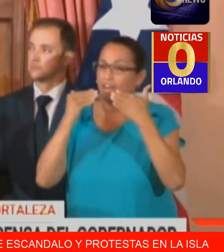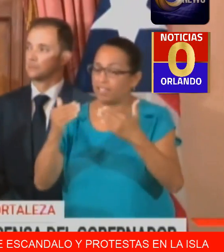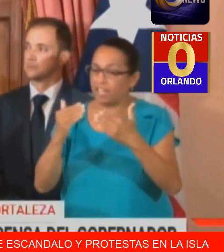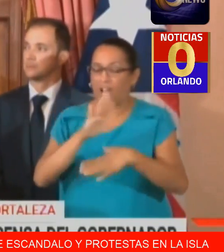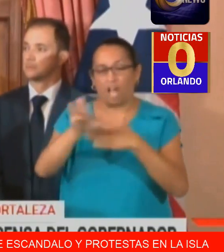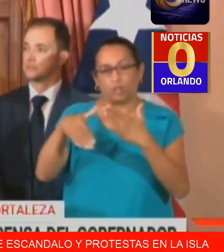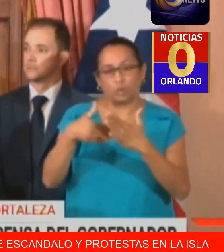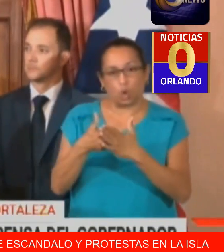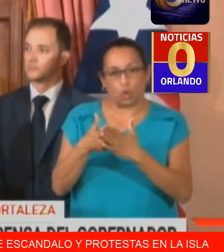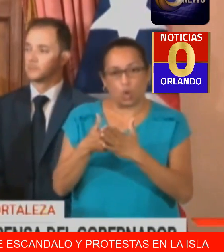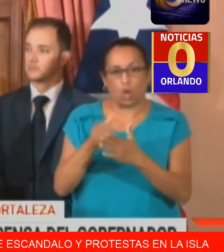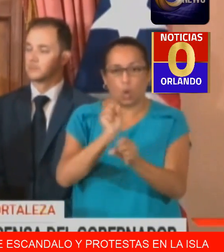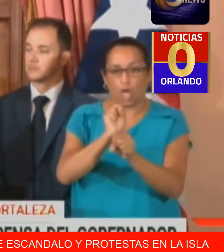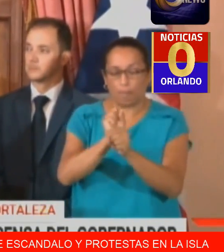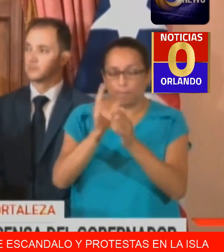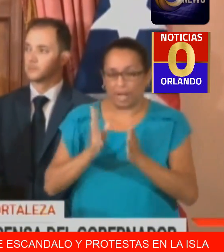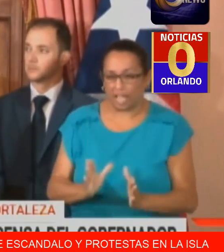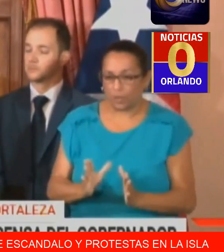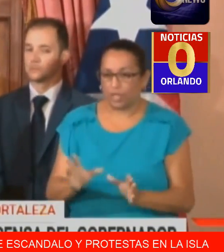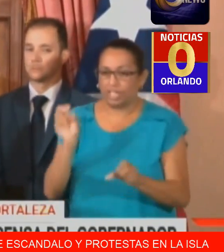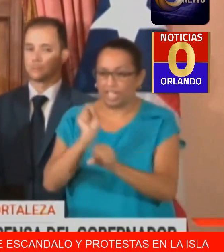funcionarios que trabajaron para sostener